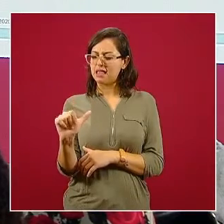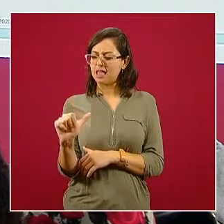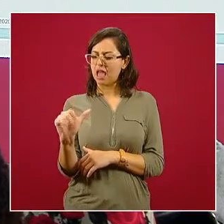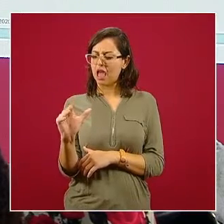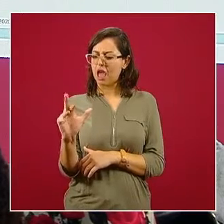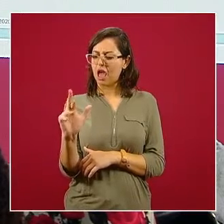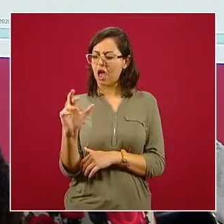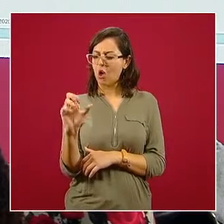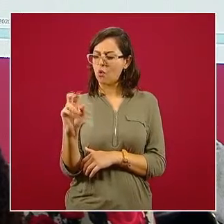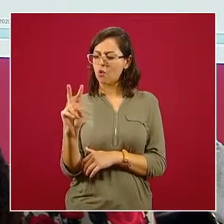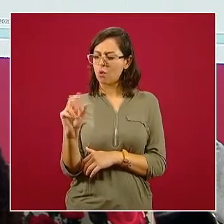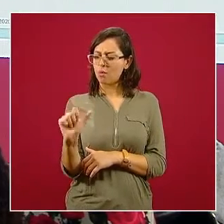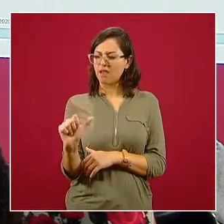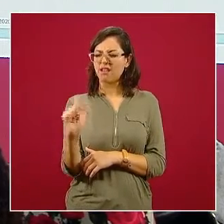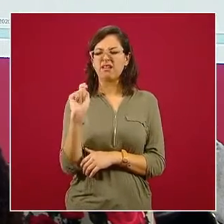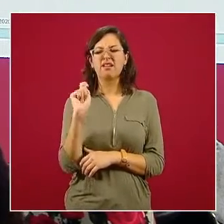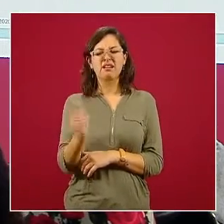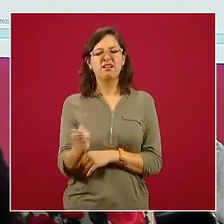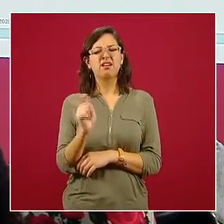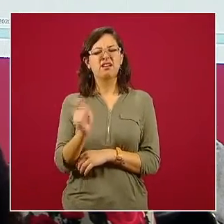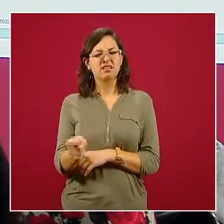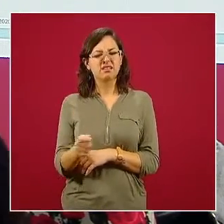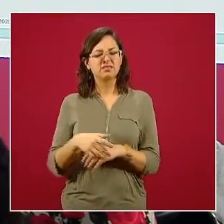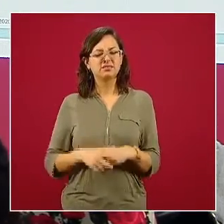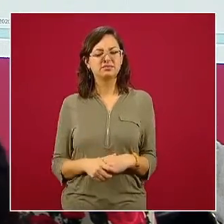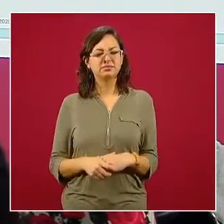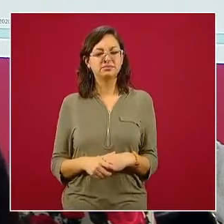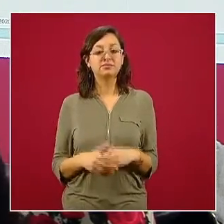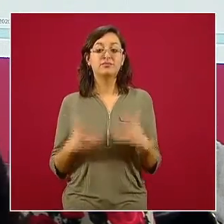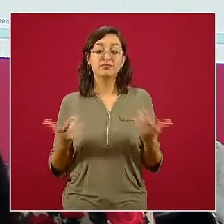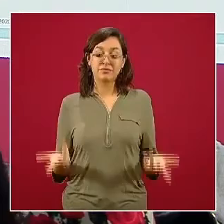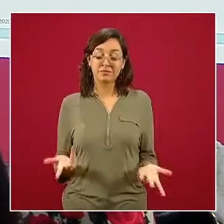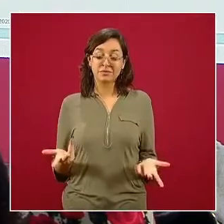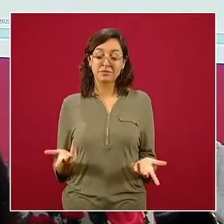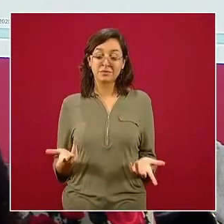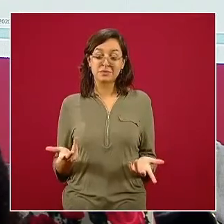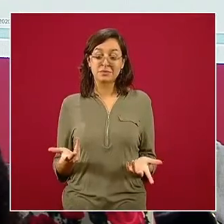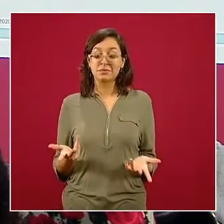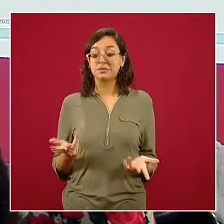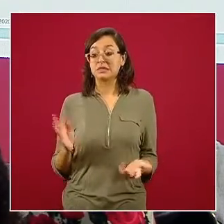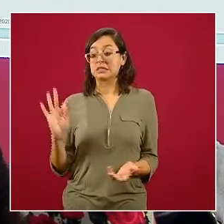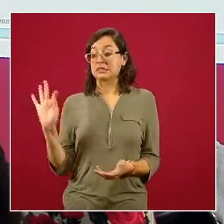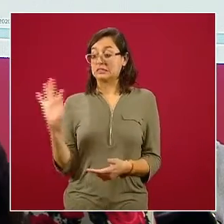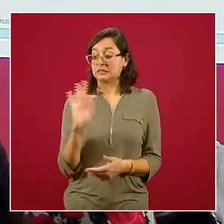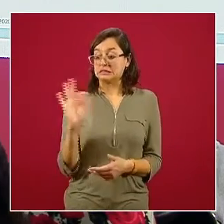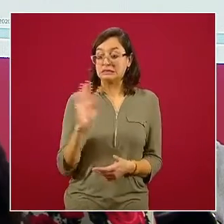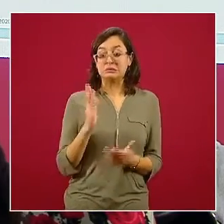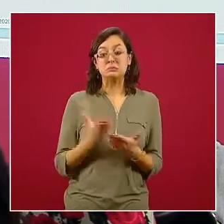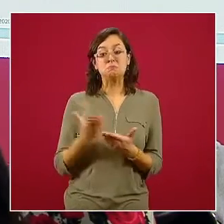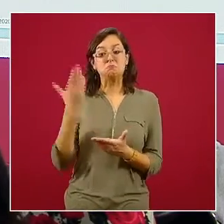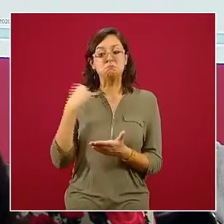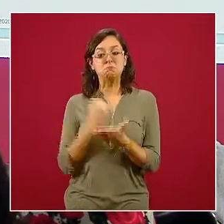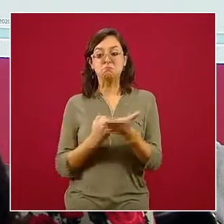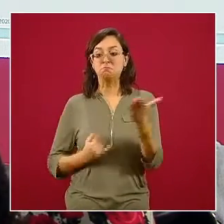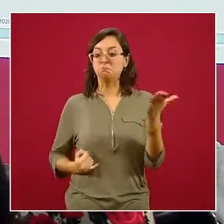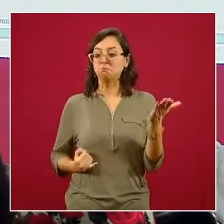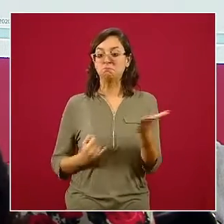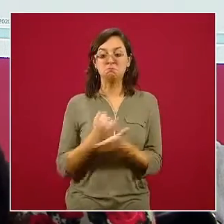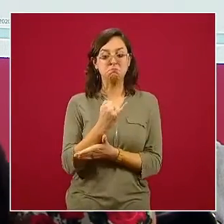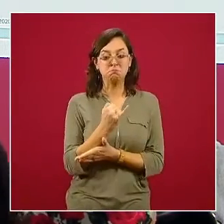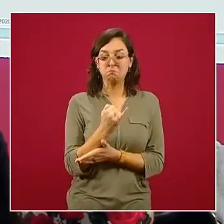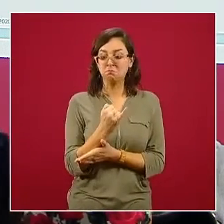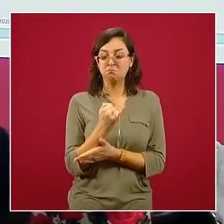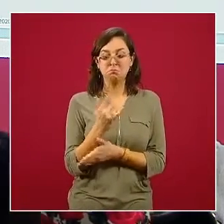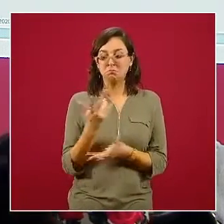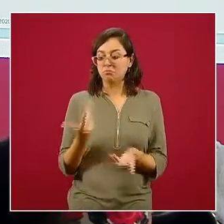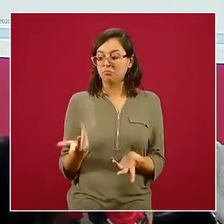el escenario de lo que hubiera ocurrido si no se hubieran hecho las intervenciones, tenemos una curva